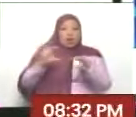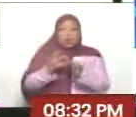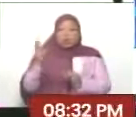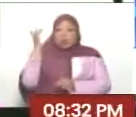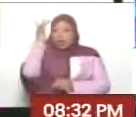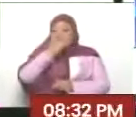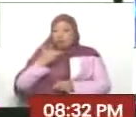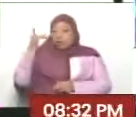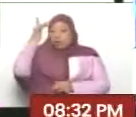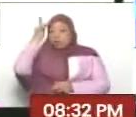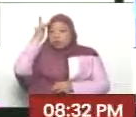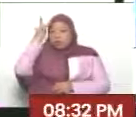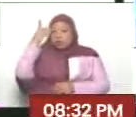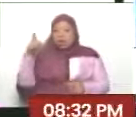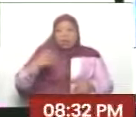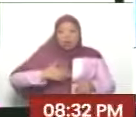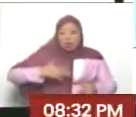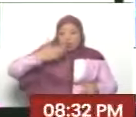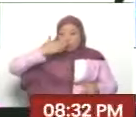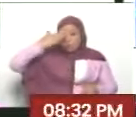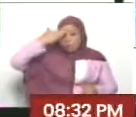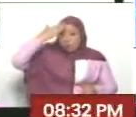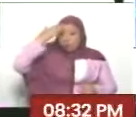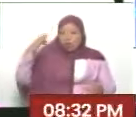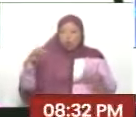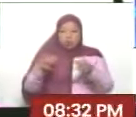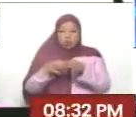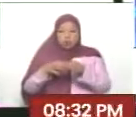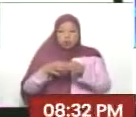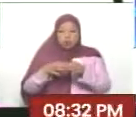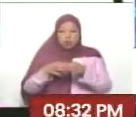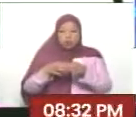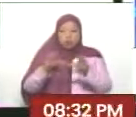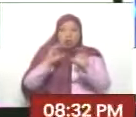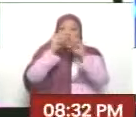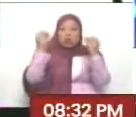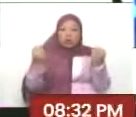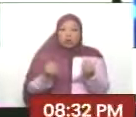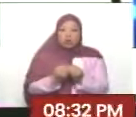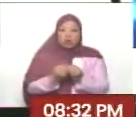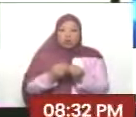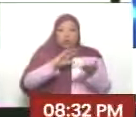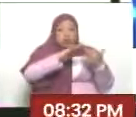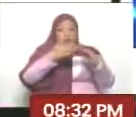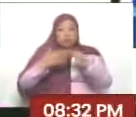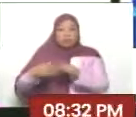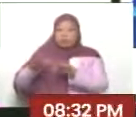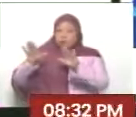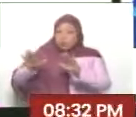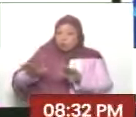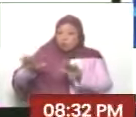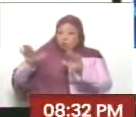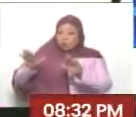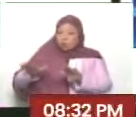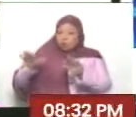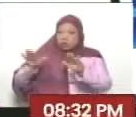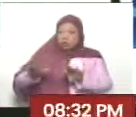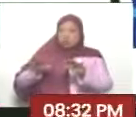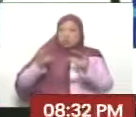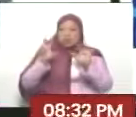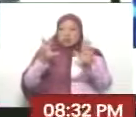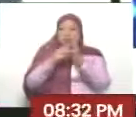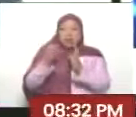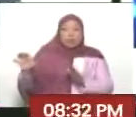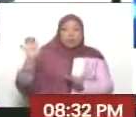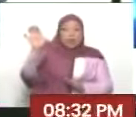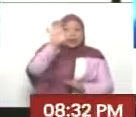Africana, con la Liga Árabe, con la Organización de la Comunidad Islámica del Mundo, que reúne más de 60